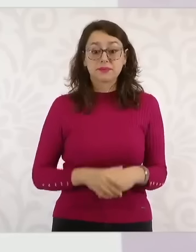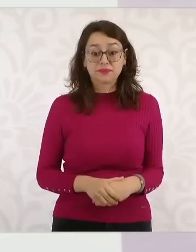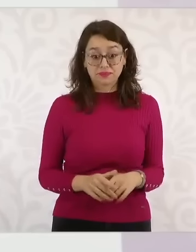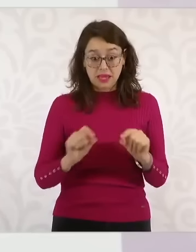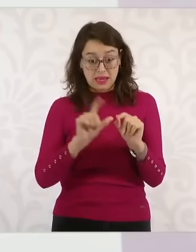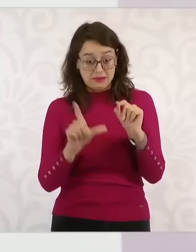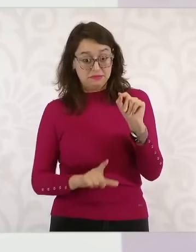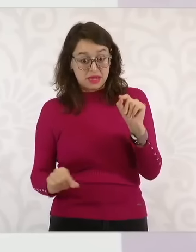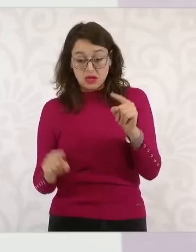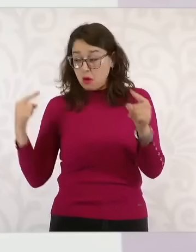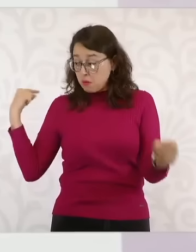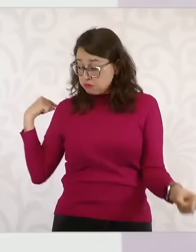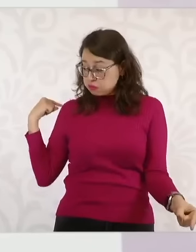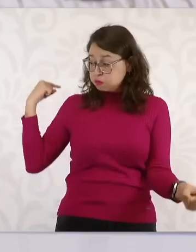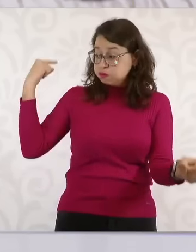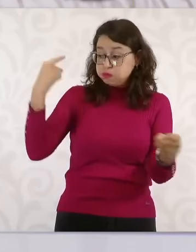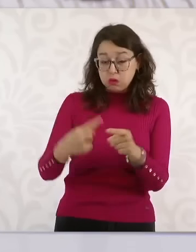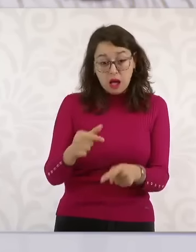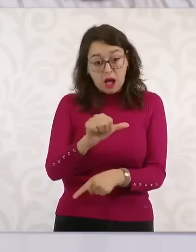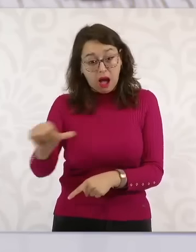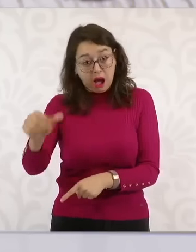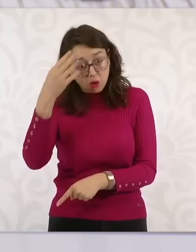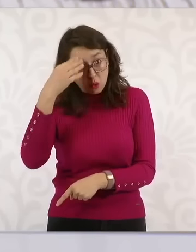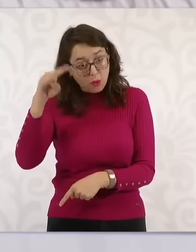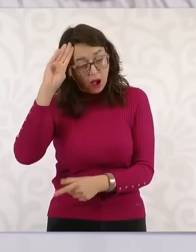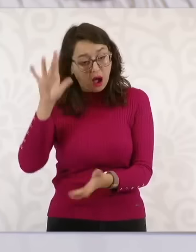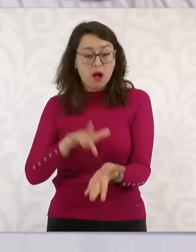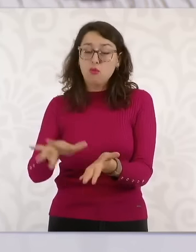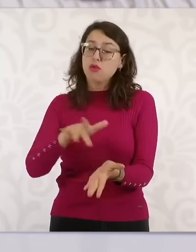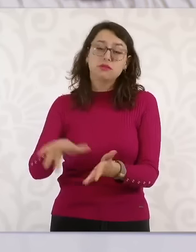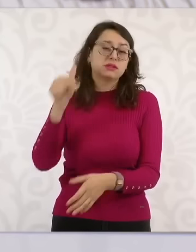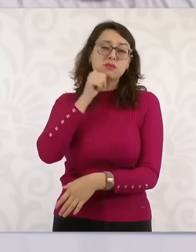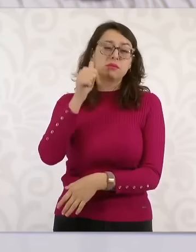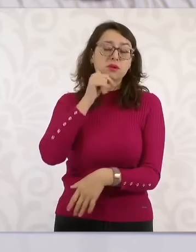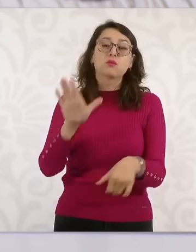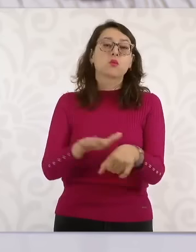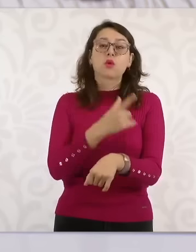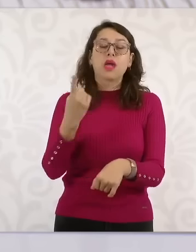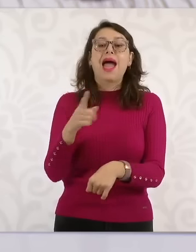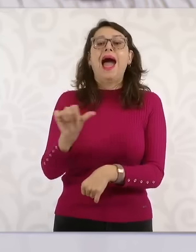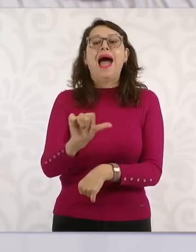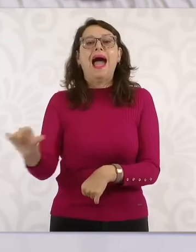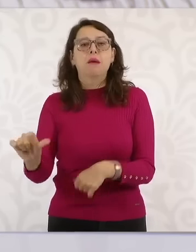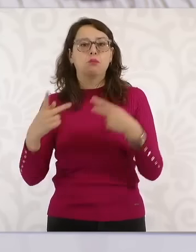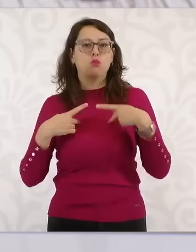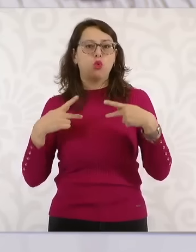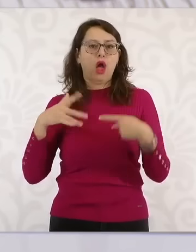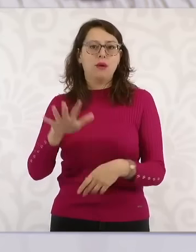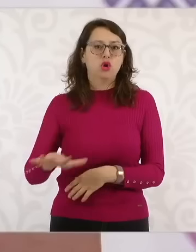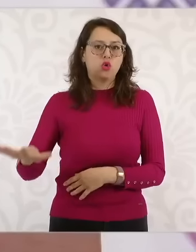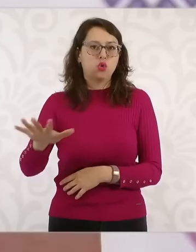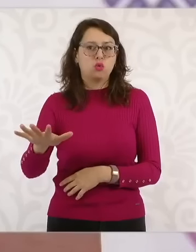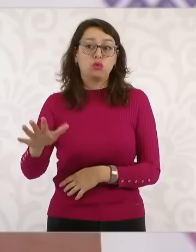relación de apoyo a Cuba. ¿Por qué? Porque es al pueblo cubano. Más allá de si estás de acuerdo o